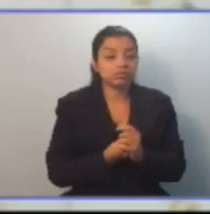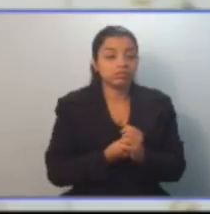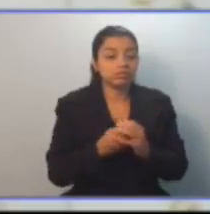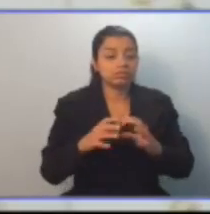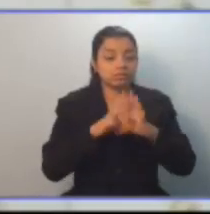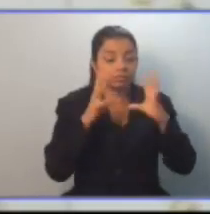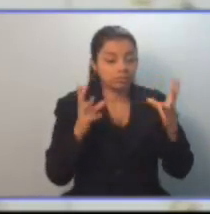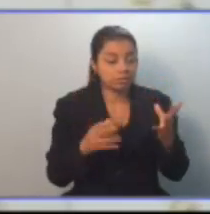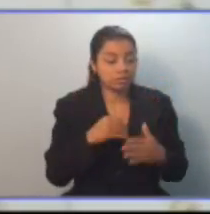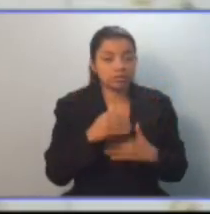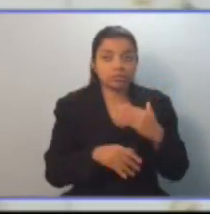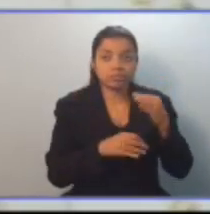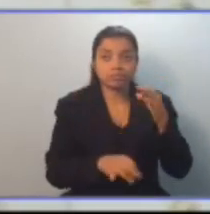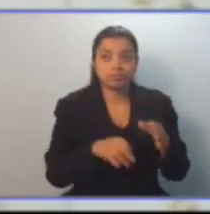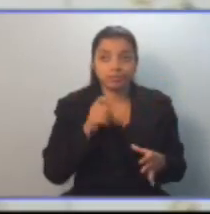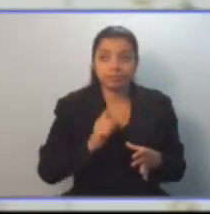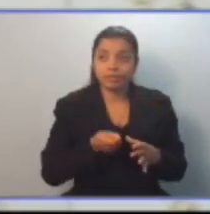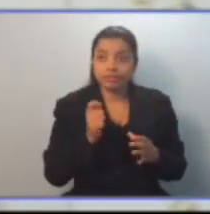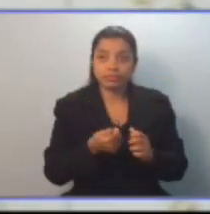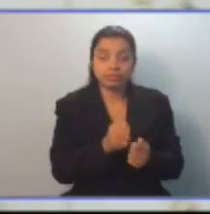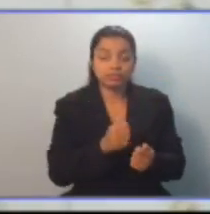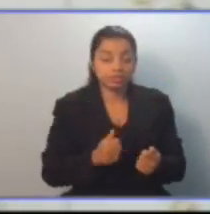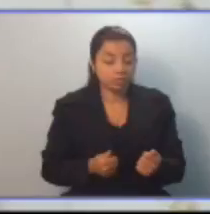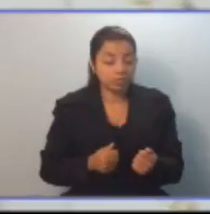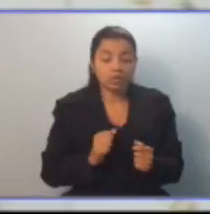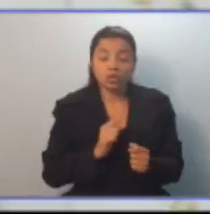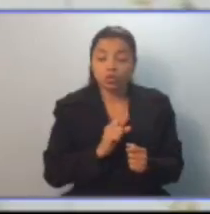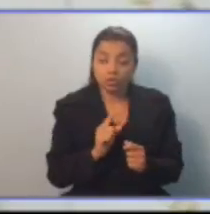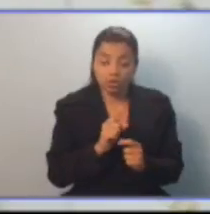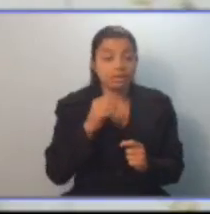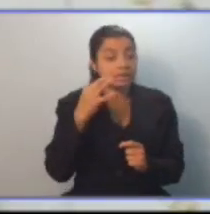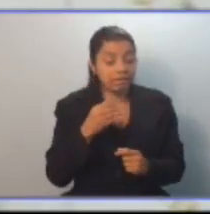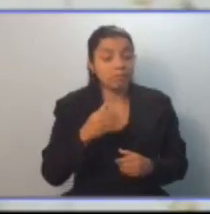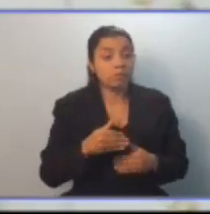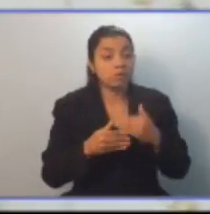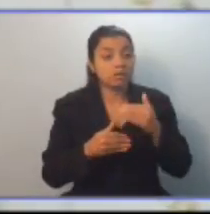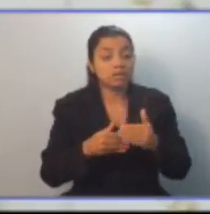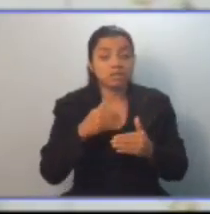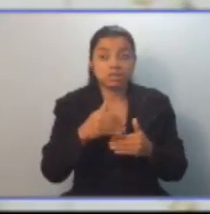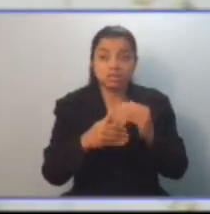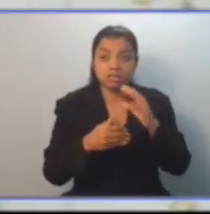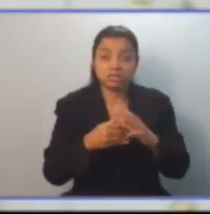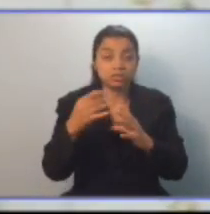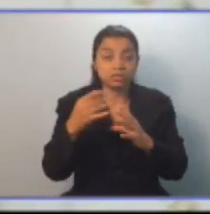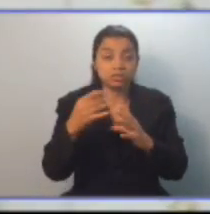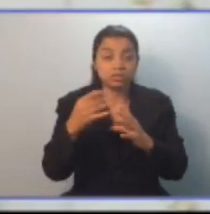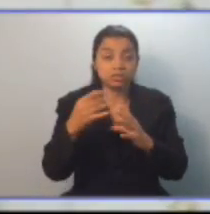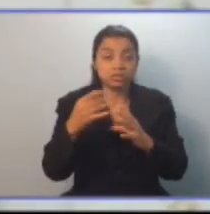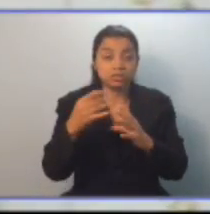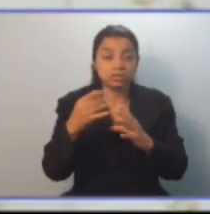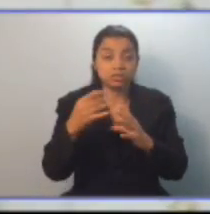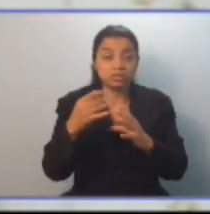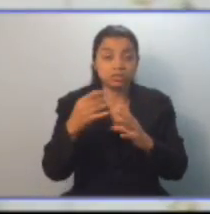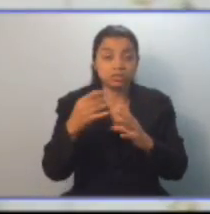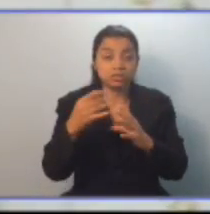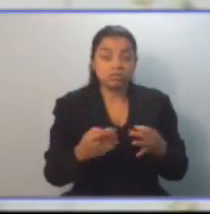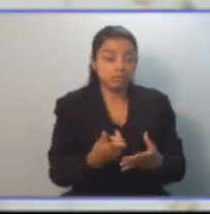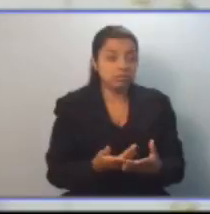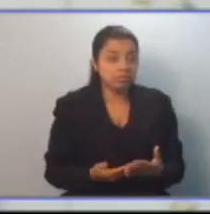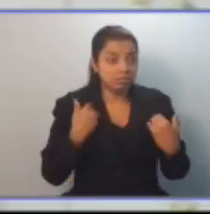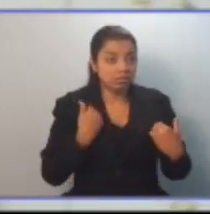jurídica, ir en retroceso de eso yo creo que no. Al contrario, tiene que ser para adelante sumando más categorías de derechos humanos, de